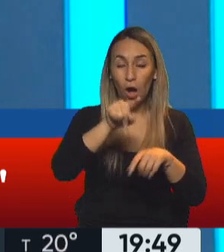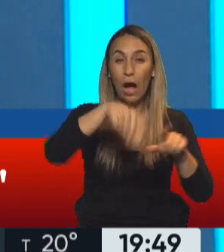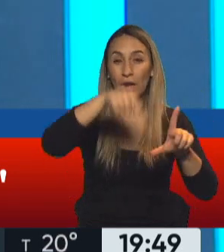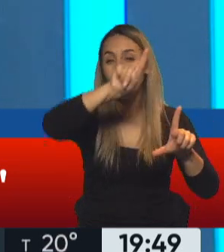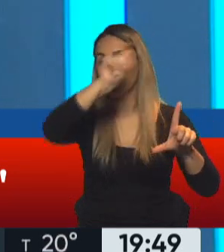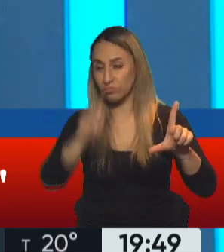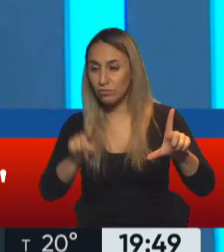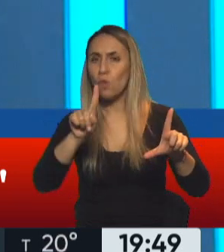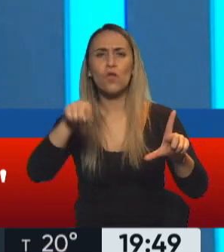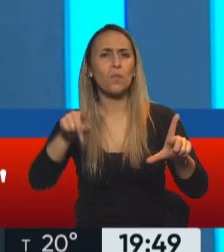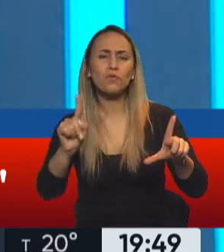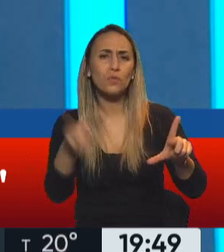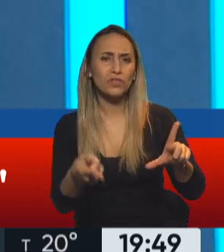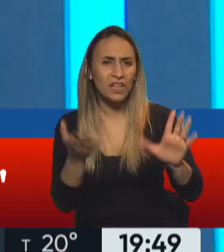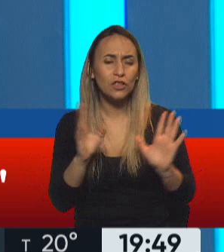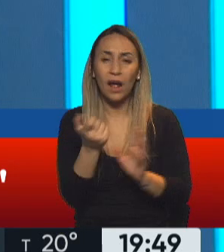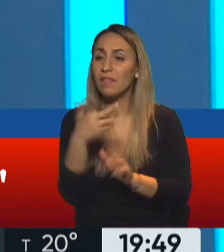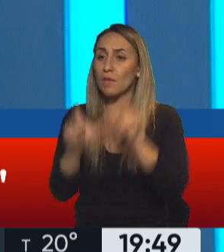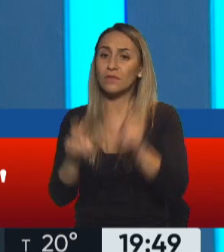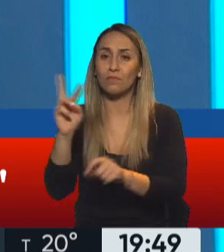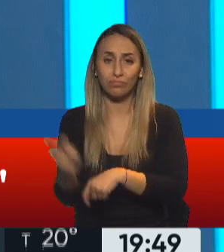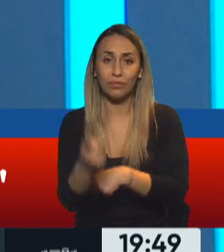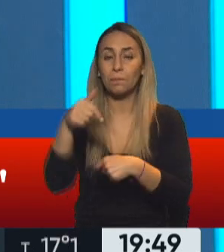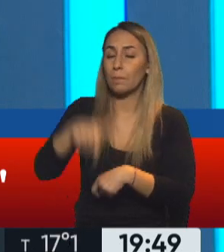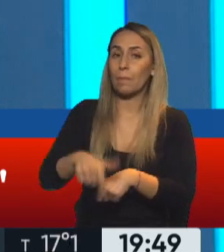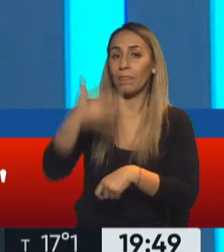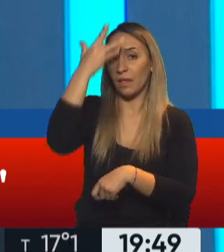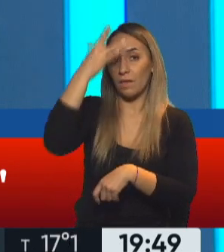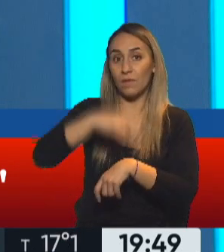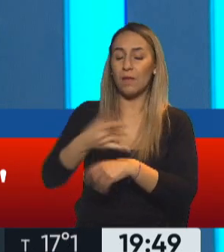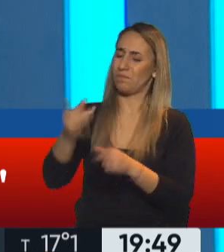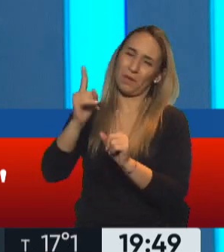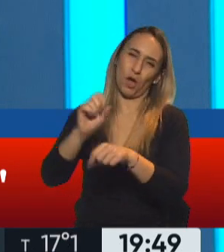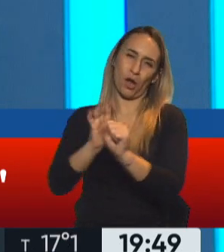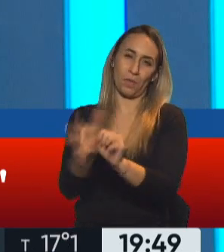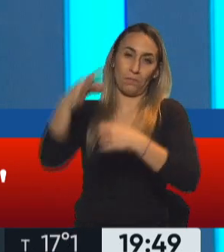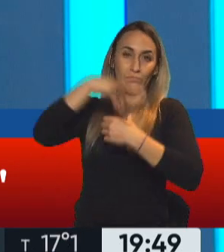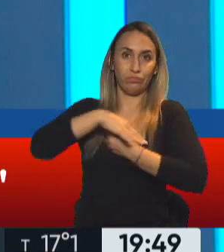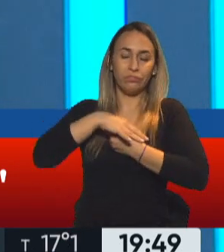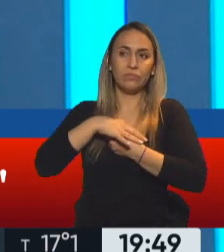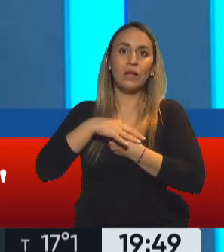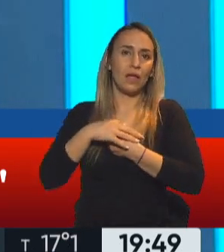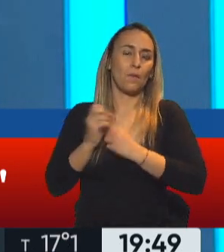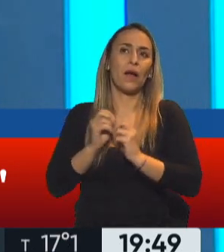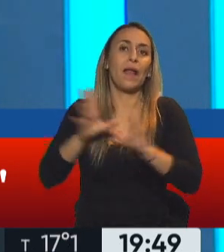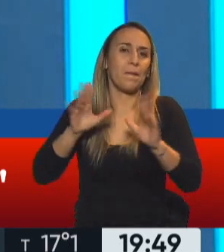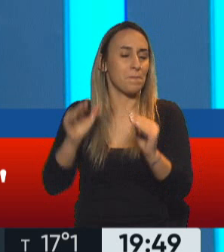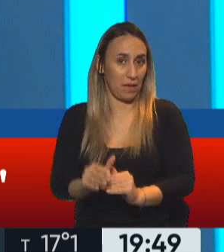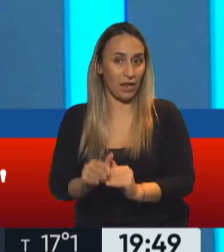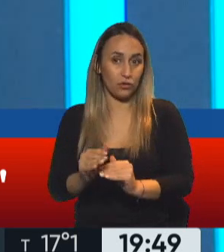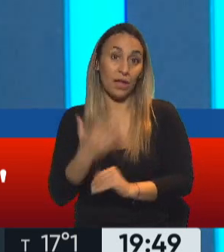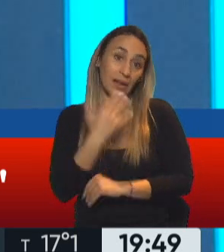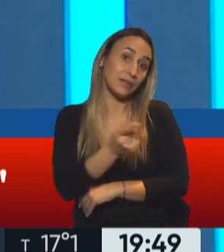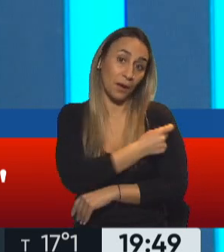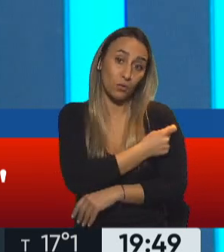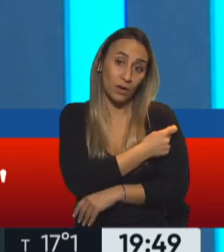esta caída de 3 veces la tasa de letalidad, es decir, es 3 veces menos grave la enfermedad en este contexto de lo que era antes, es el producto de la vacuna. Bien. ¿Quiénes